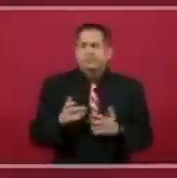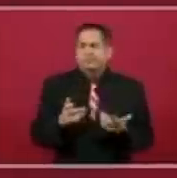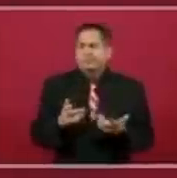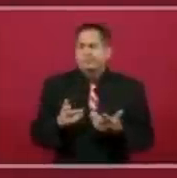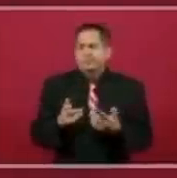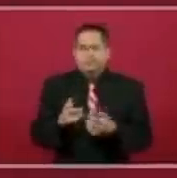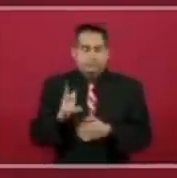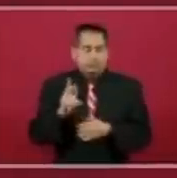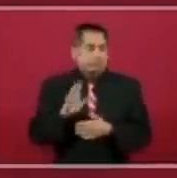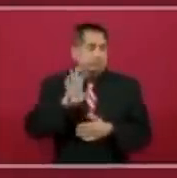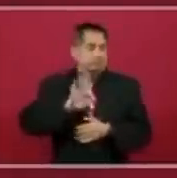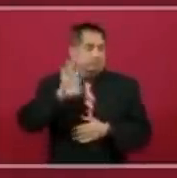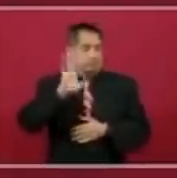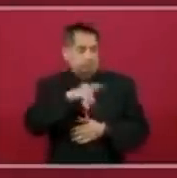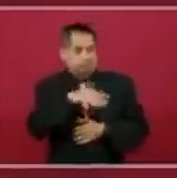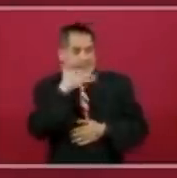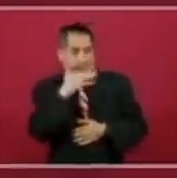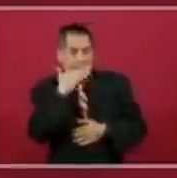probable,